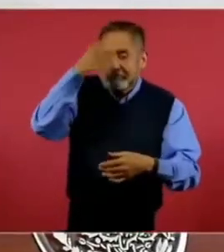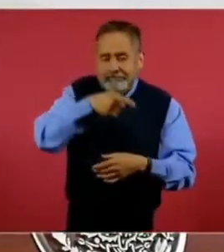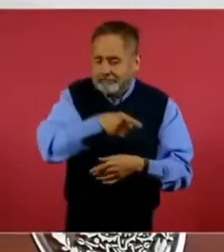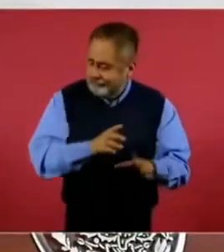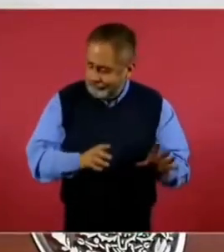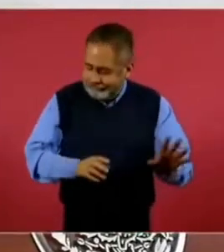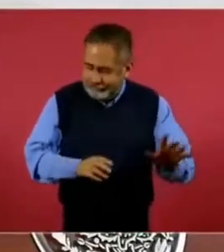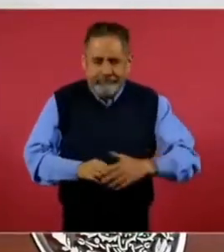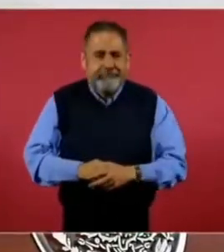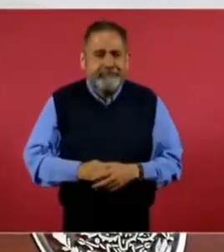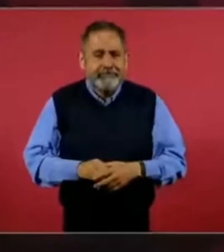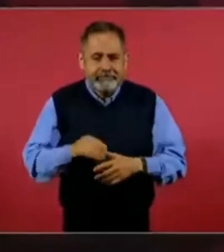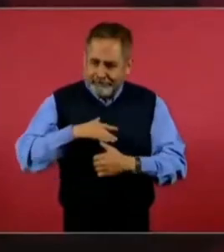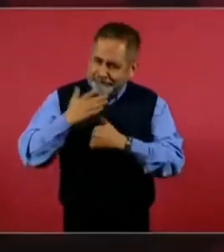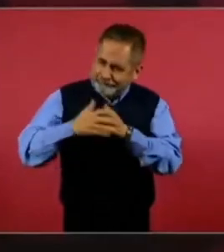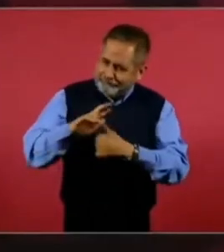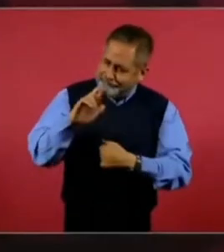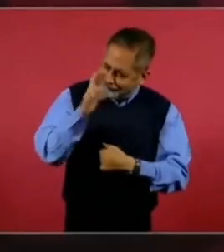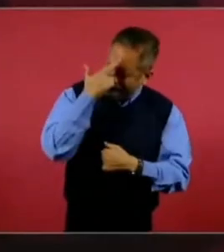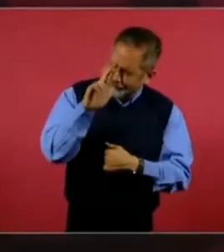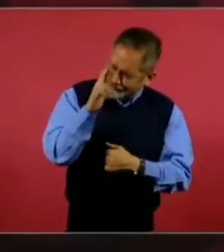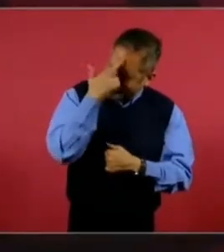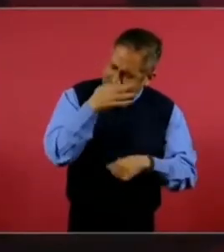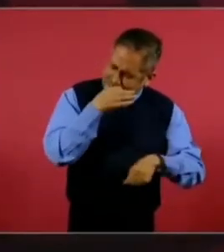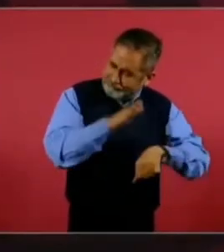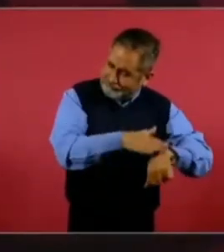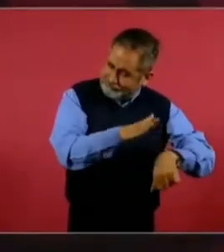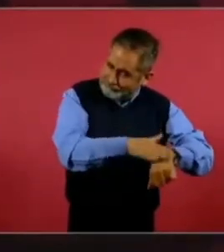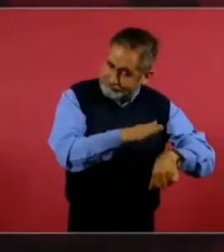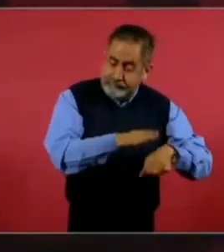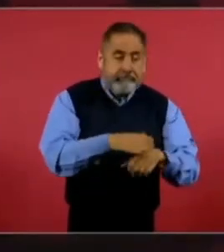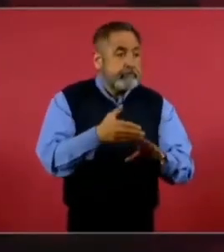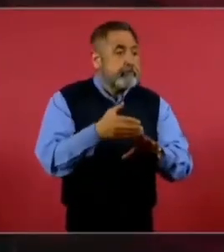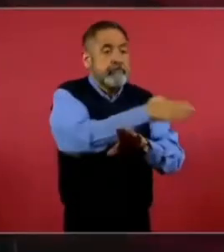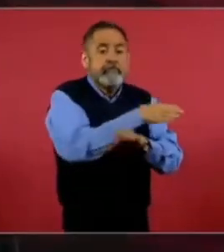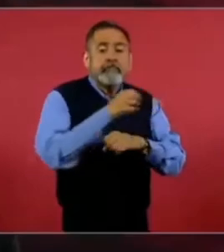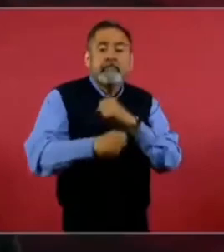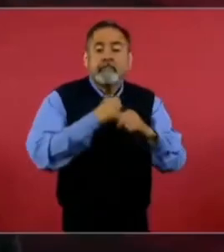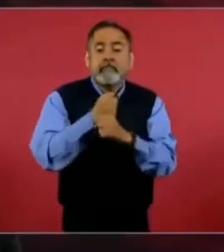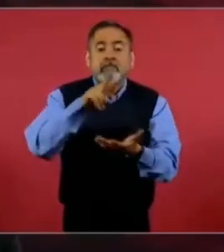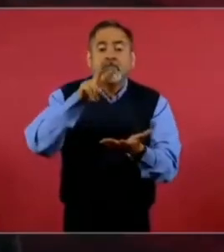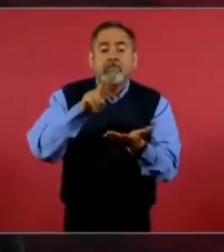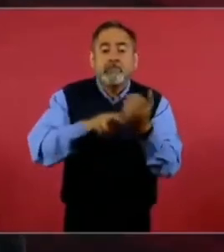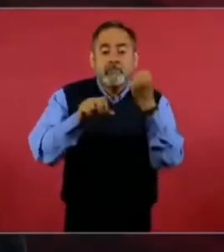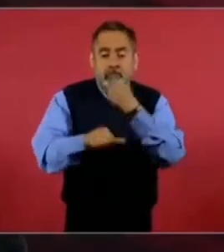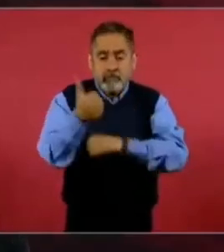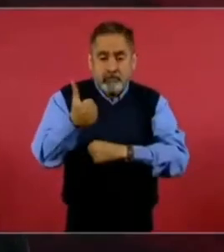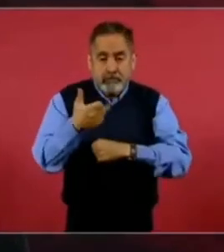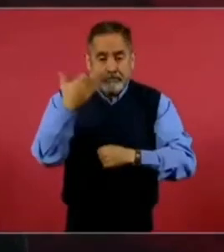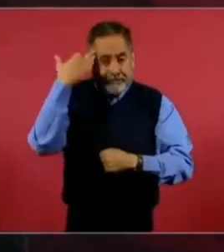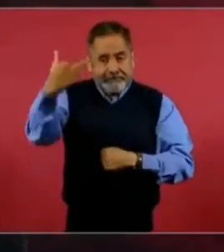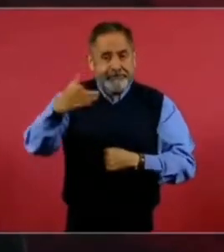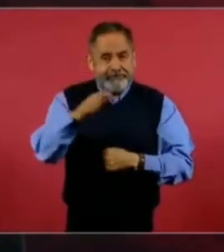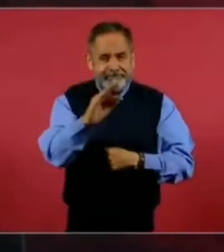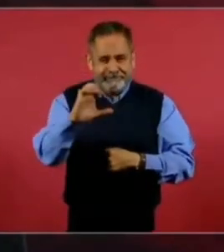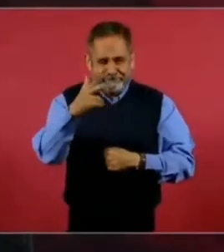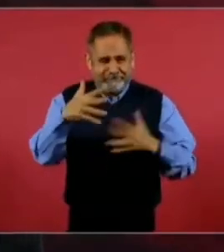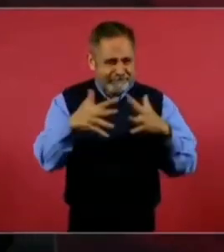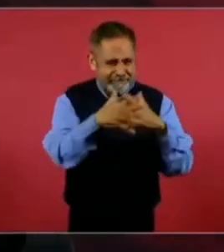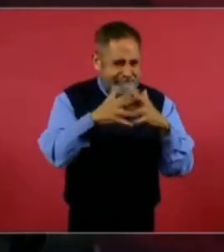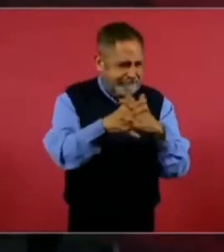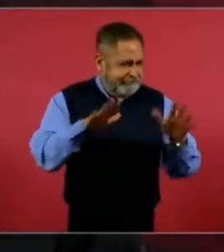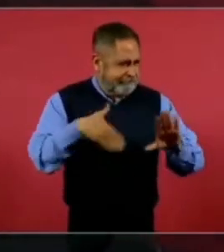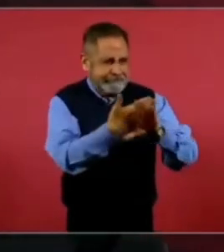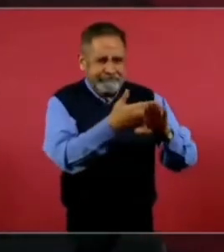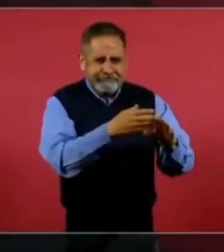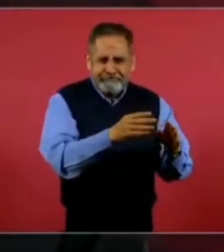voy a estar recordando, recordando, recordando, recordando, recordando, que en dos mil once, cuando estaba la guerra contra el